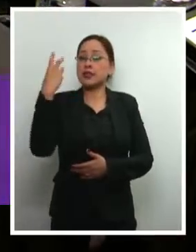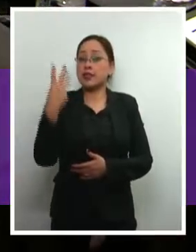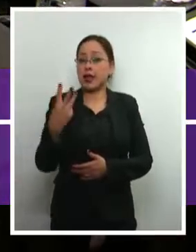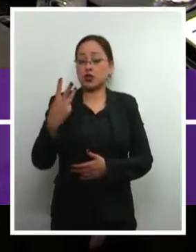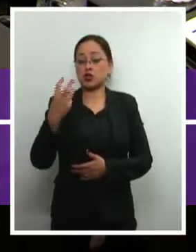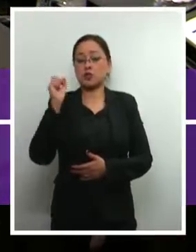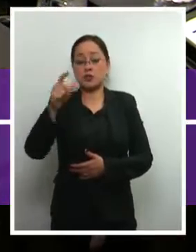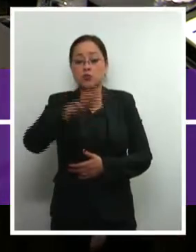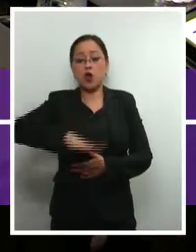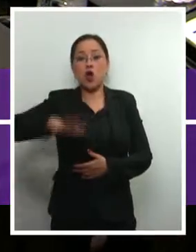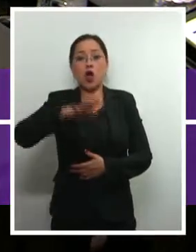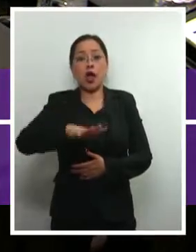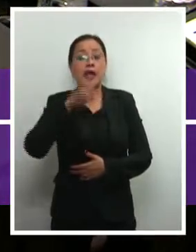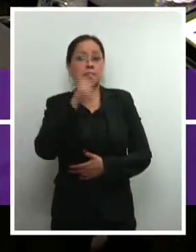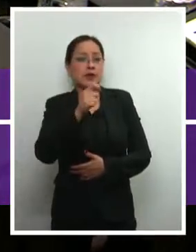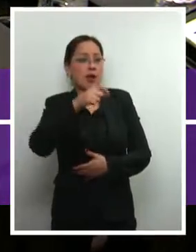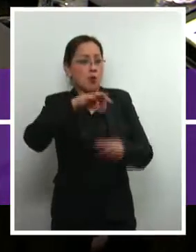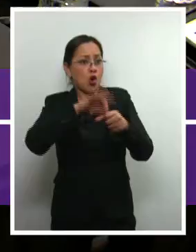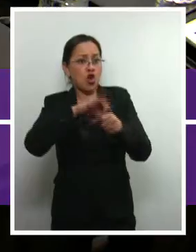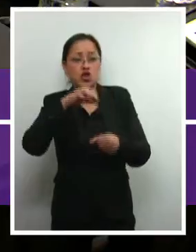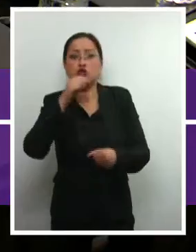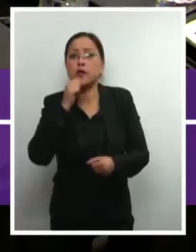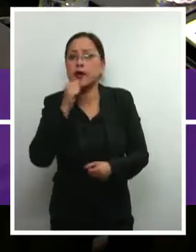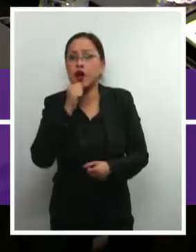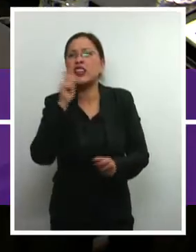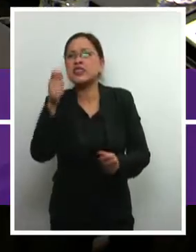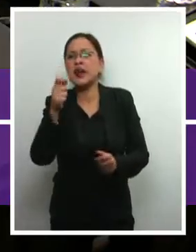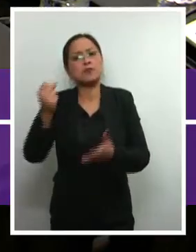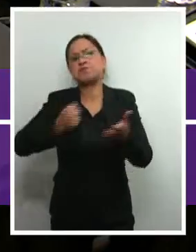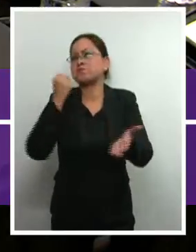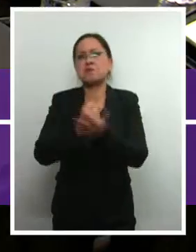los presentes no ha sido aprobado.